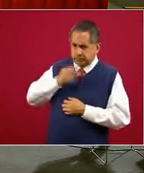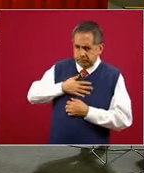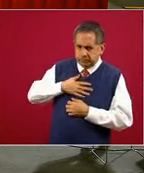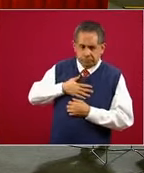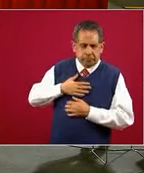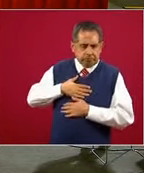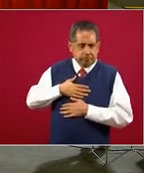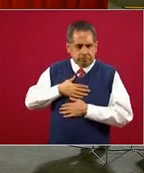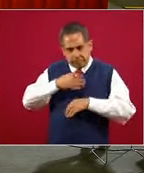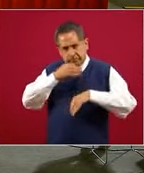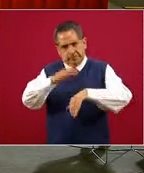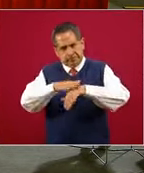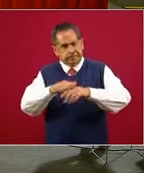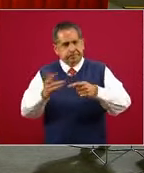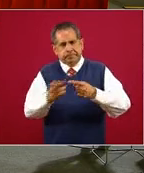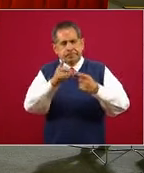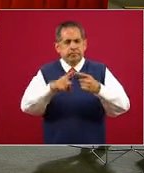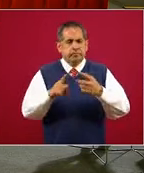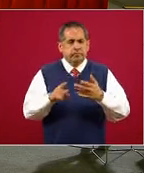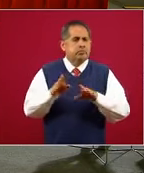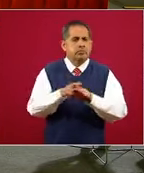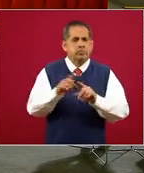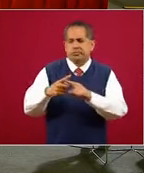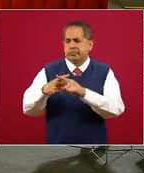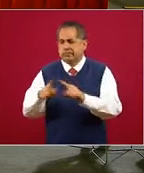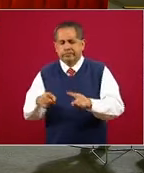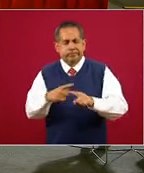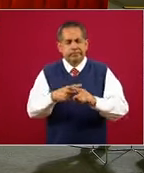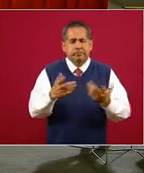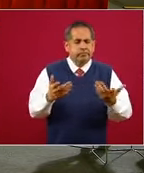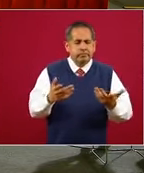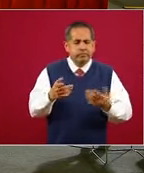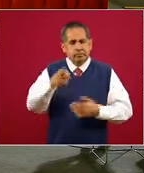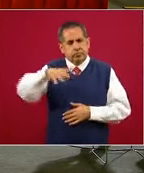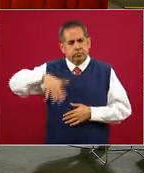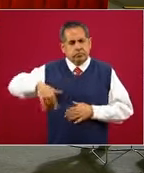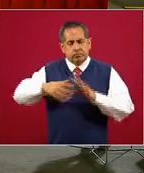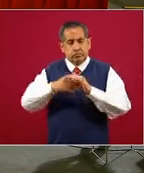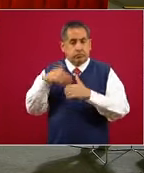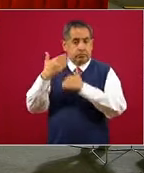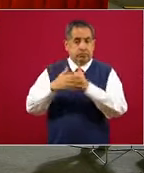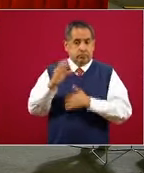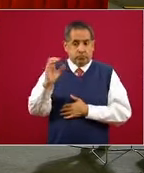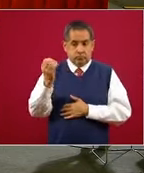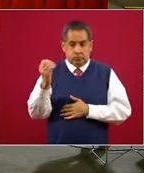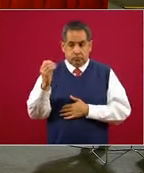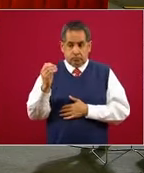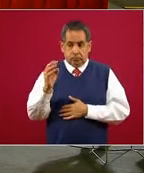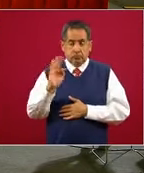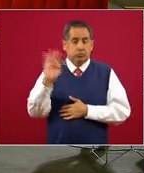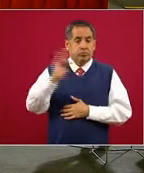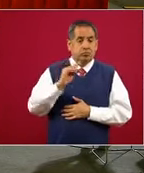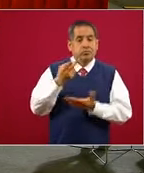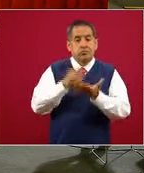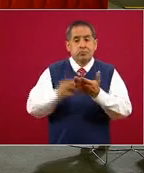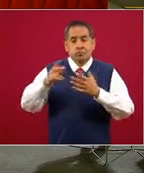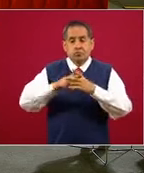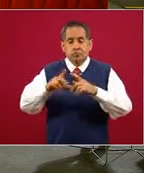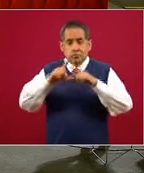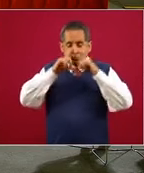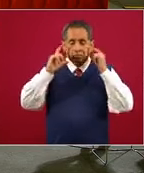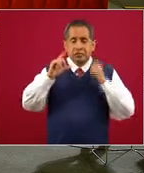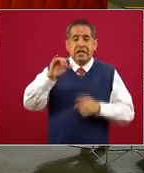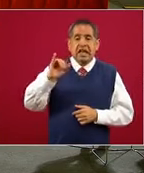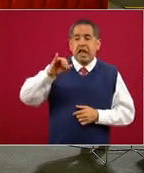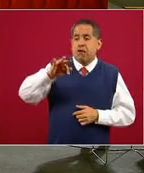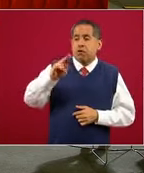al que represento. La primera es, ¿cómo van a diferenciar cuando usted nos ha hablado que en octubre podría juntarse con influenza, COVID?